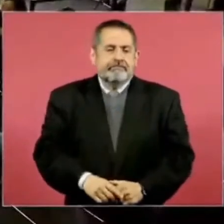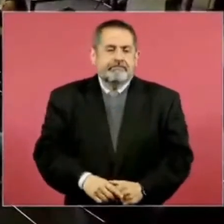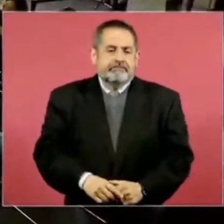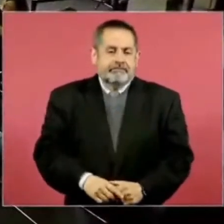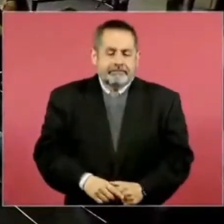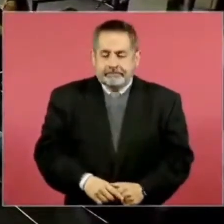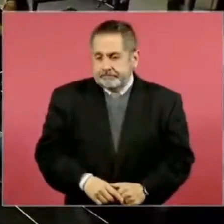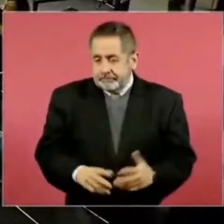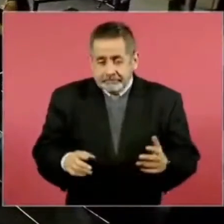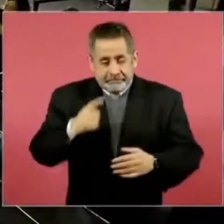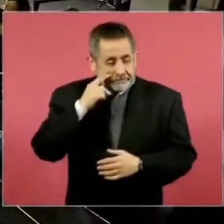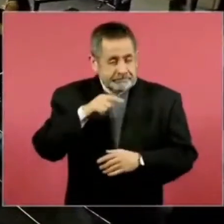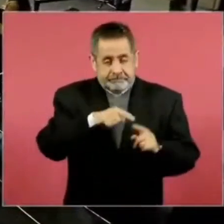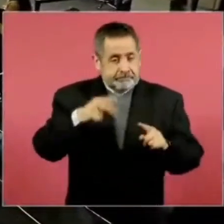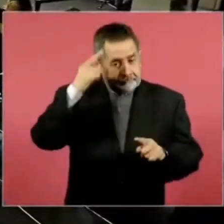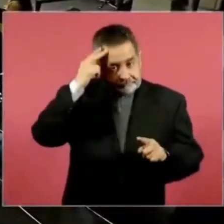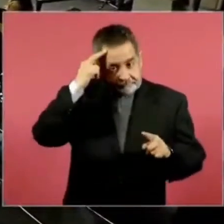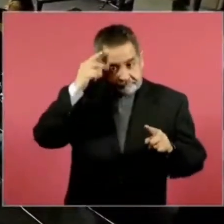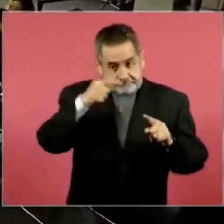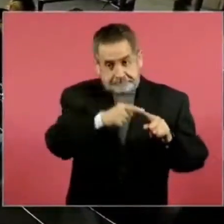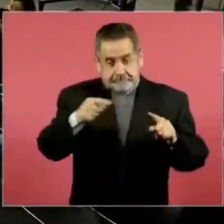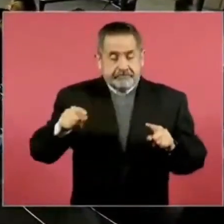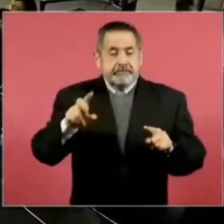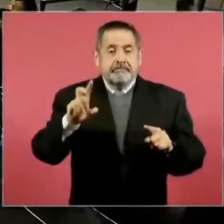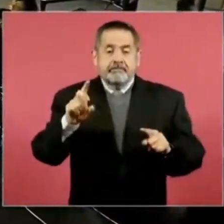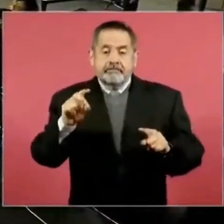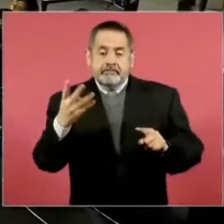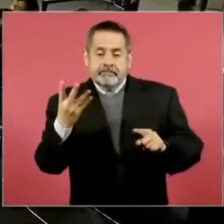Pero fueron 34 años.